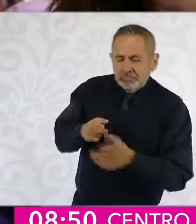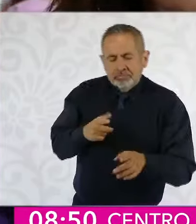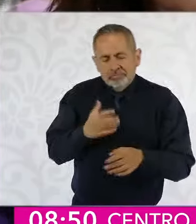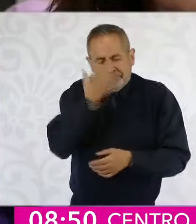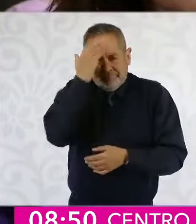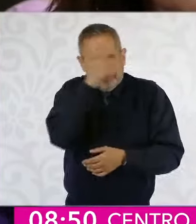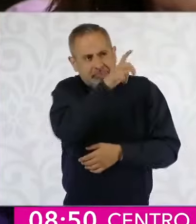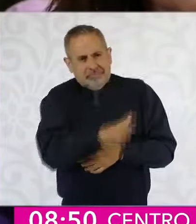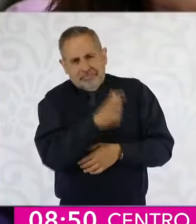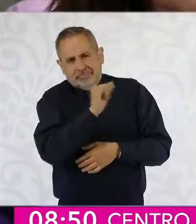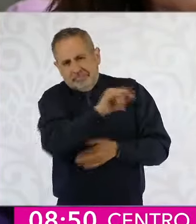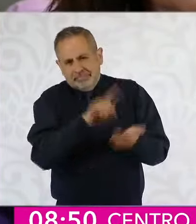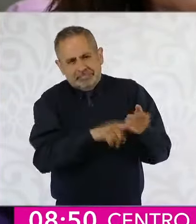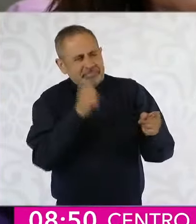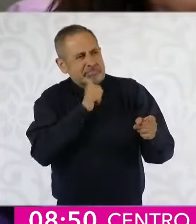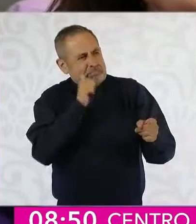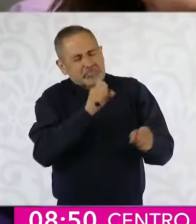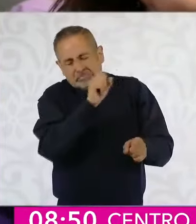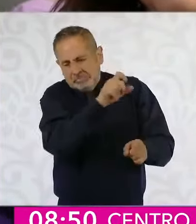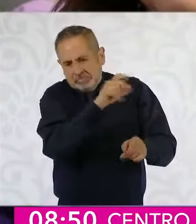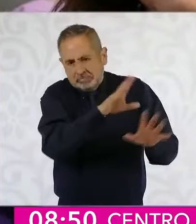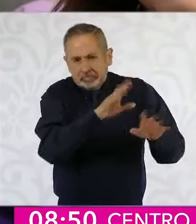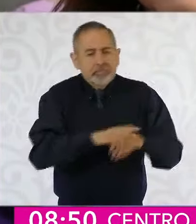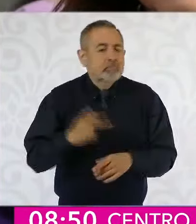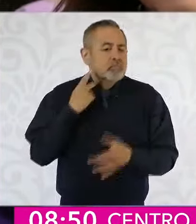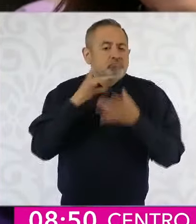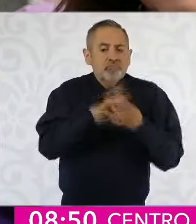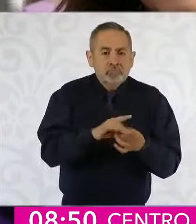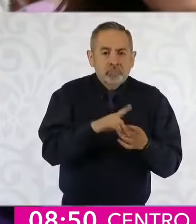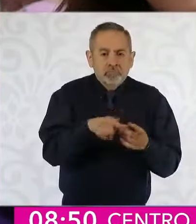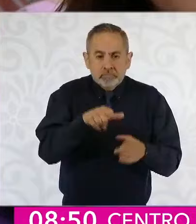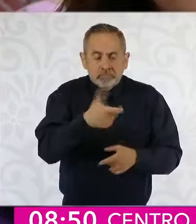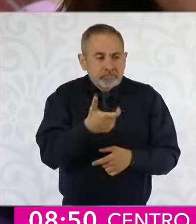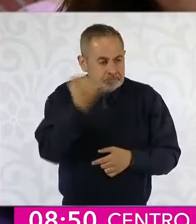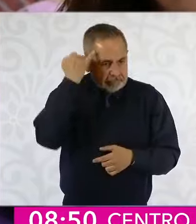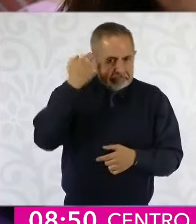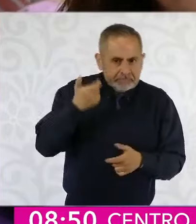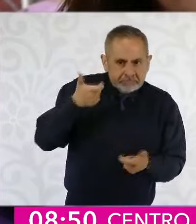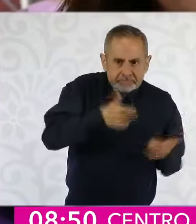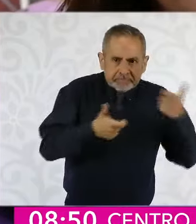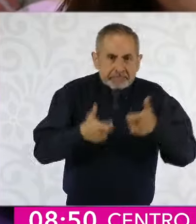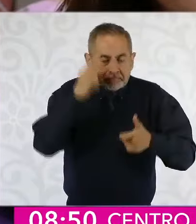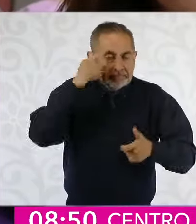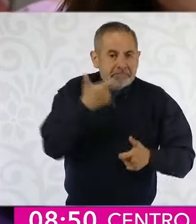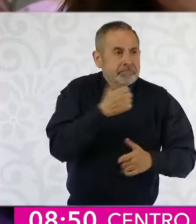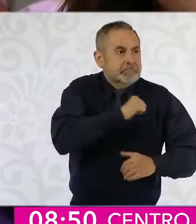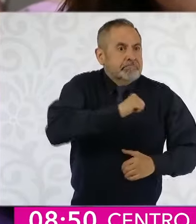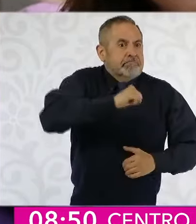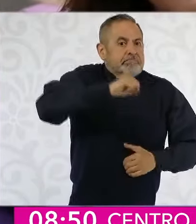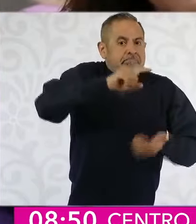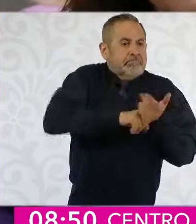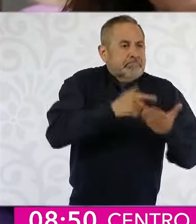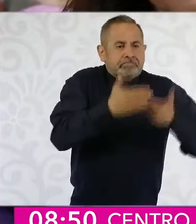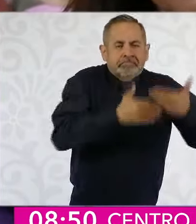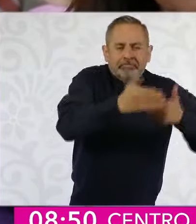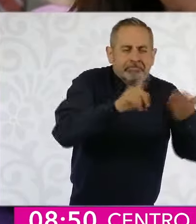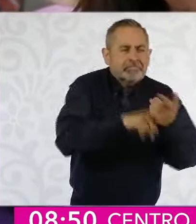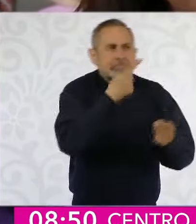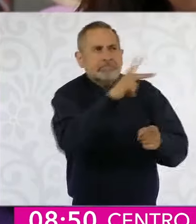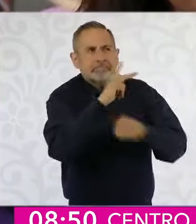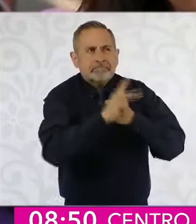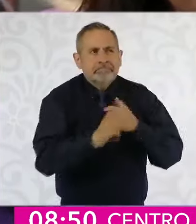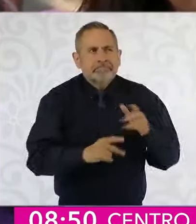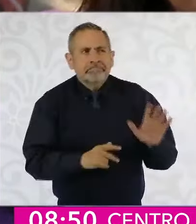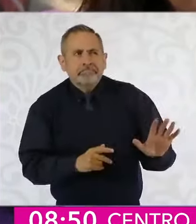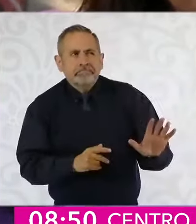sabemos cómo actúa muchas veces, es una política inflacionaria al 100% en su país. Entonces,